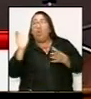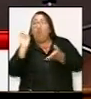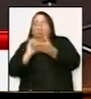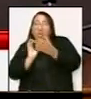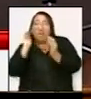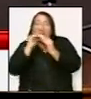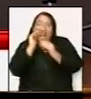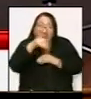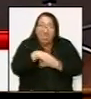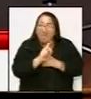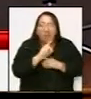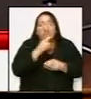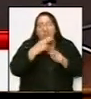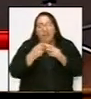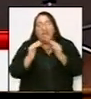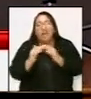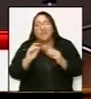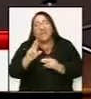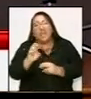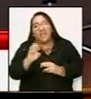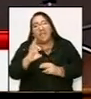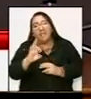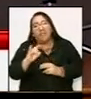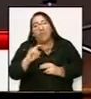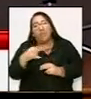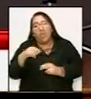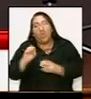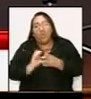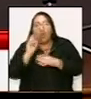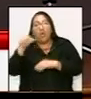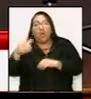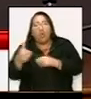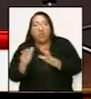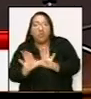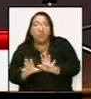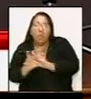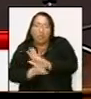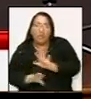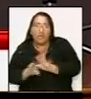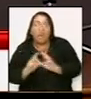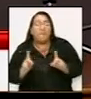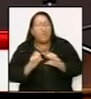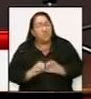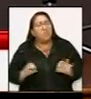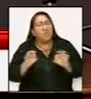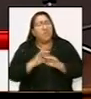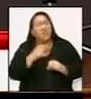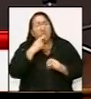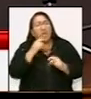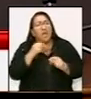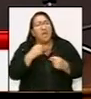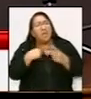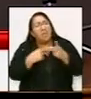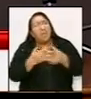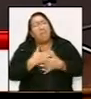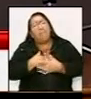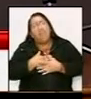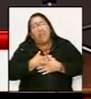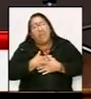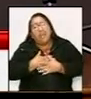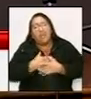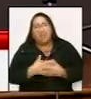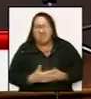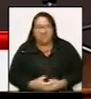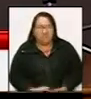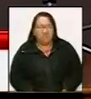ya se ha destinado para ese fin. Sería importante que a la mujer no se nos trate con pena, que a la mujer